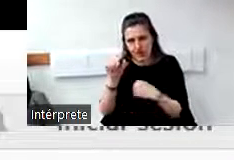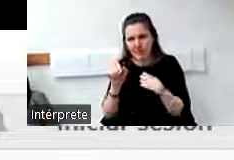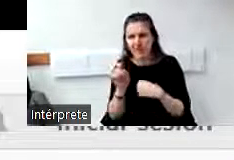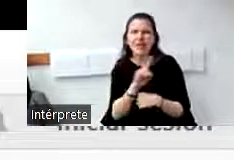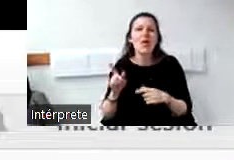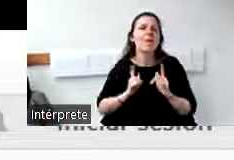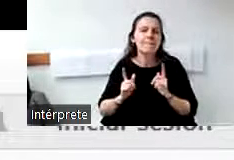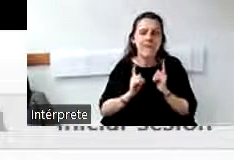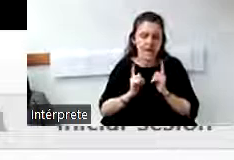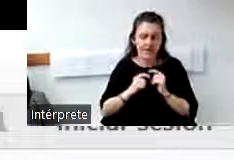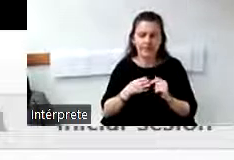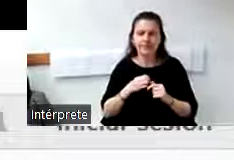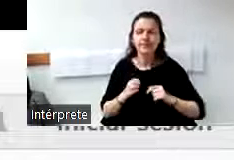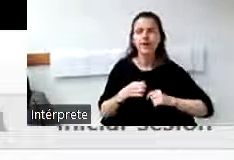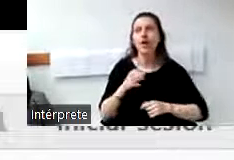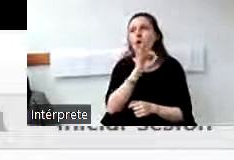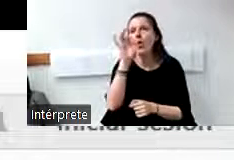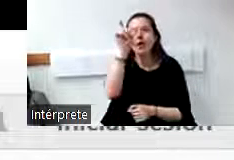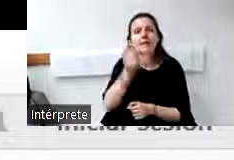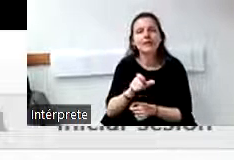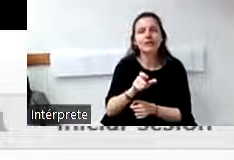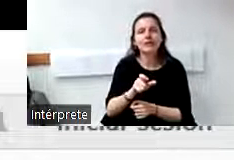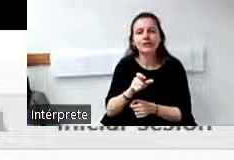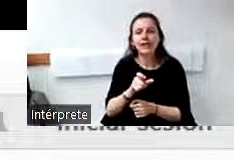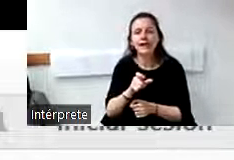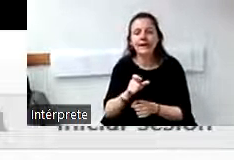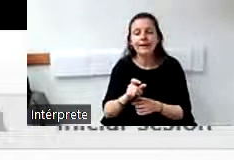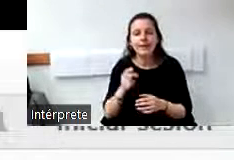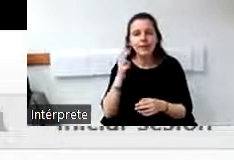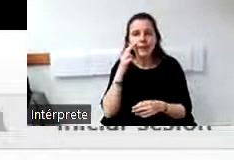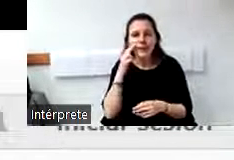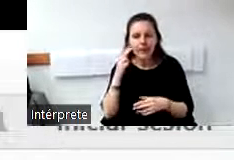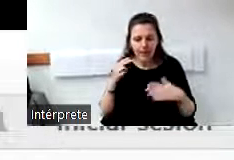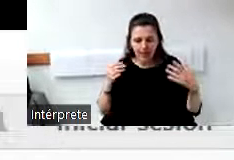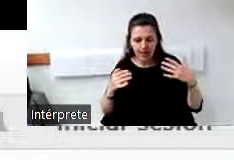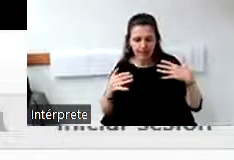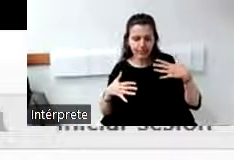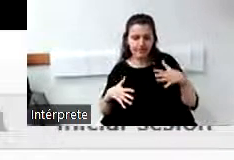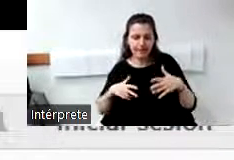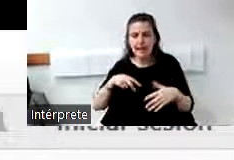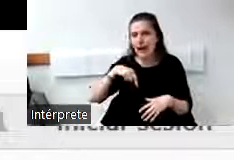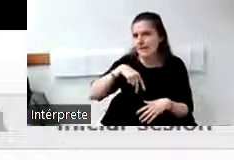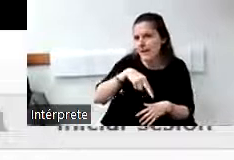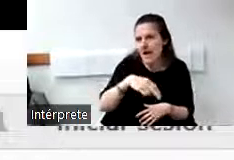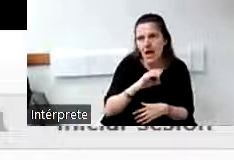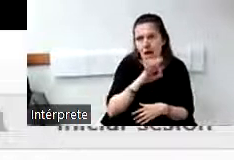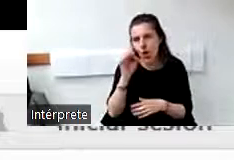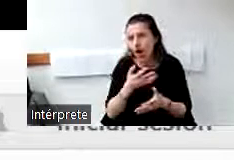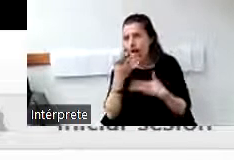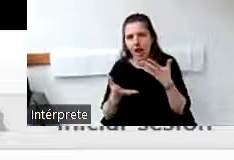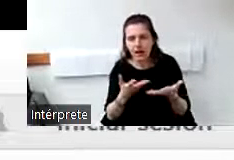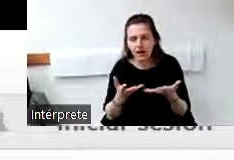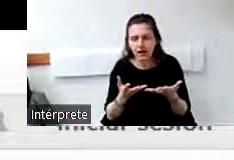una persona tiene una dificultad motriz y tiene que hacerse una mamografía, el